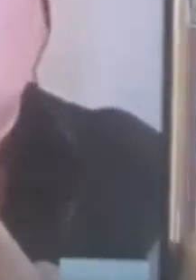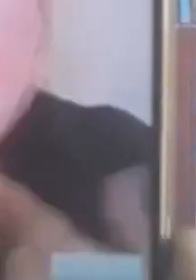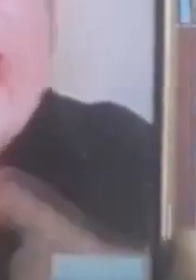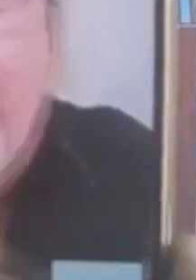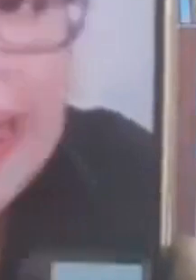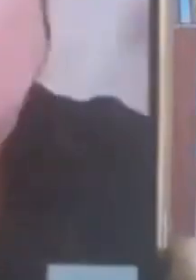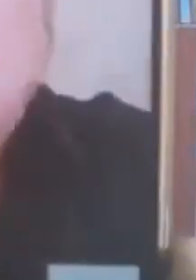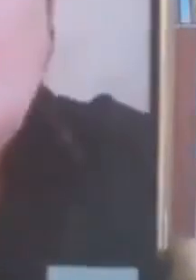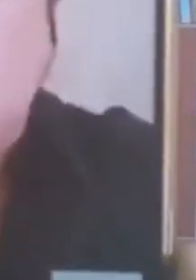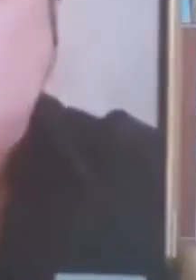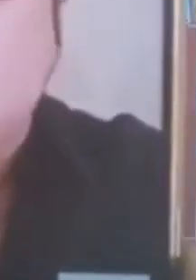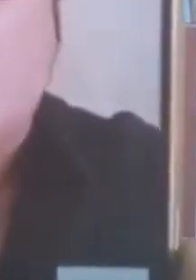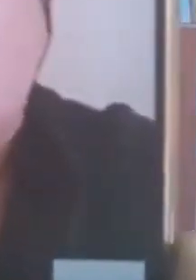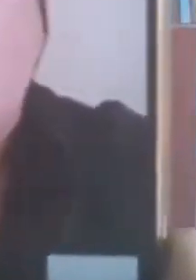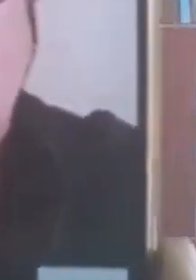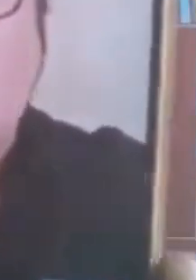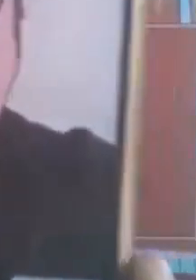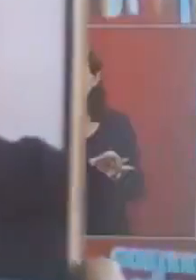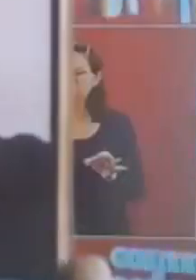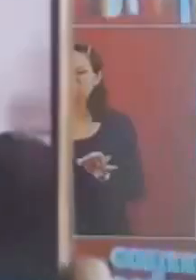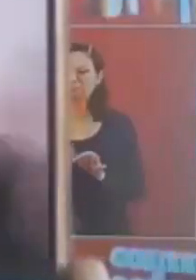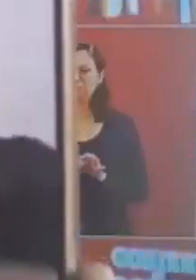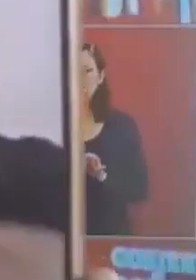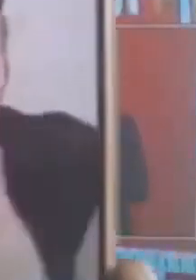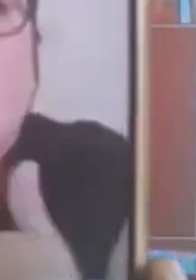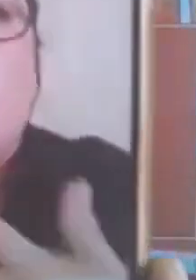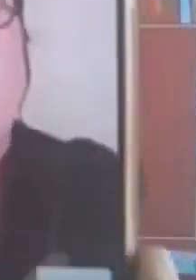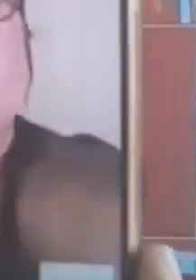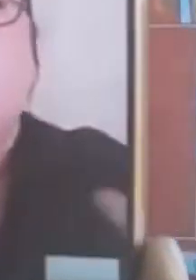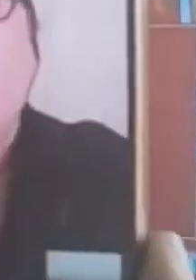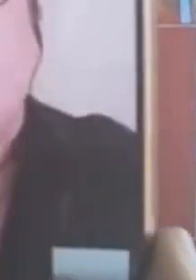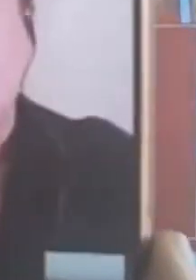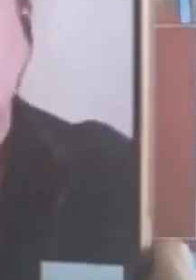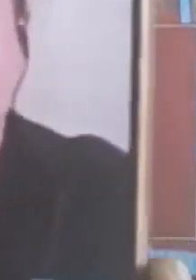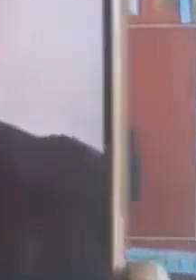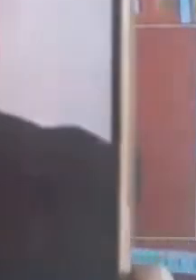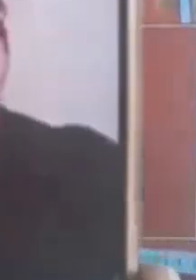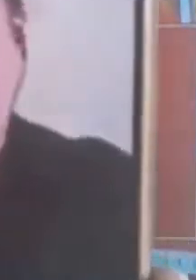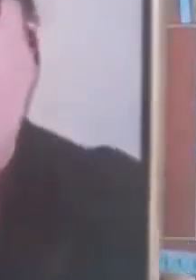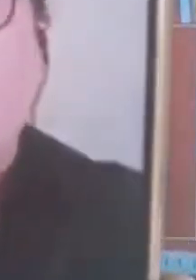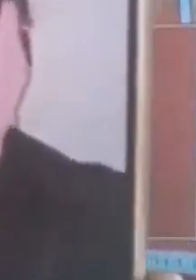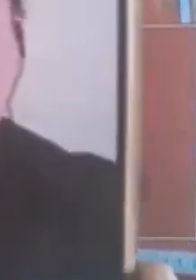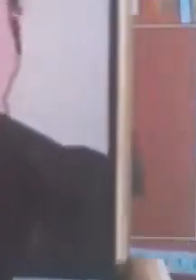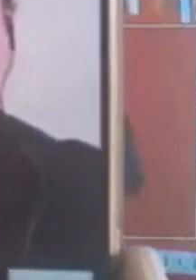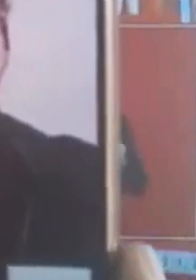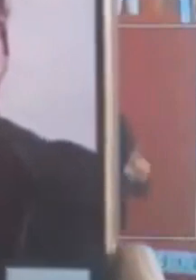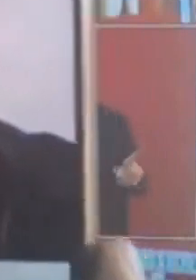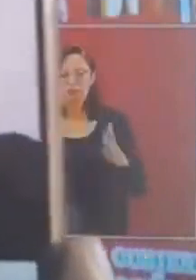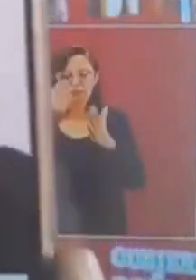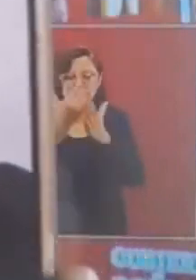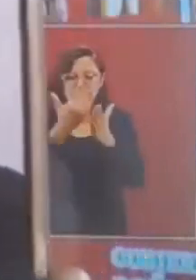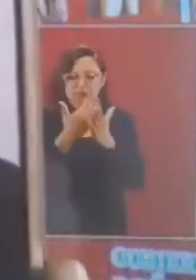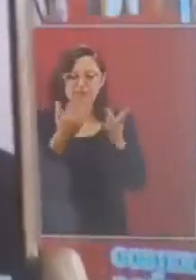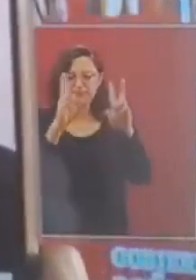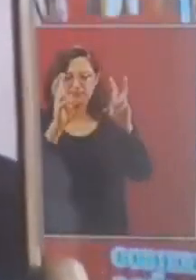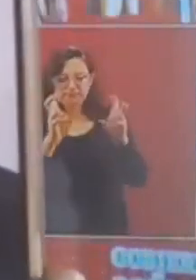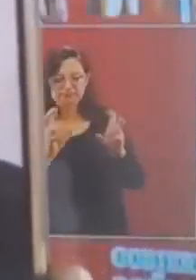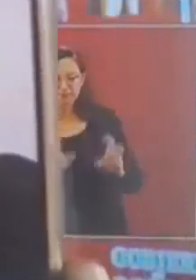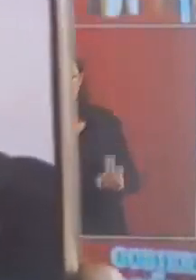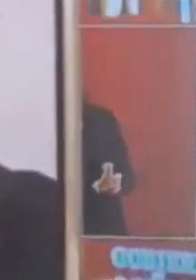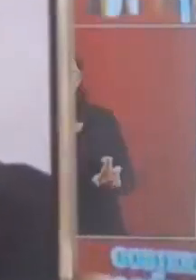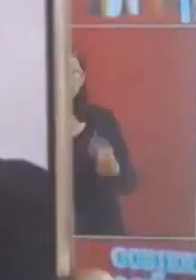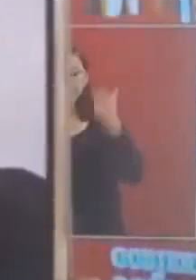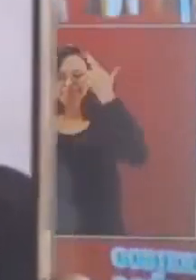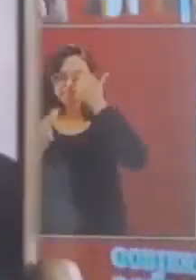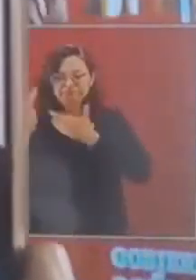cambiamos, a ningún lado vamos a llegar. Exactamente. Tenemos que cambiarnos en nuestras formas de hacer también, ¿no? Exactamente, y